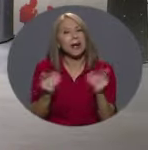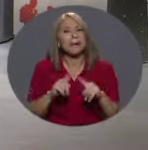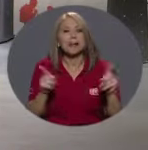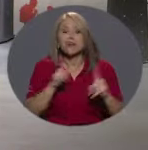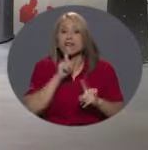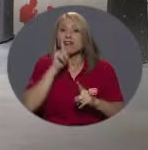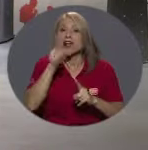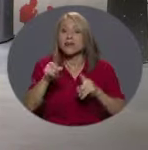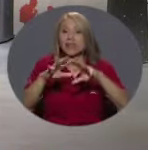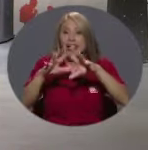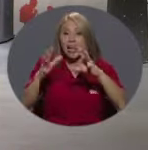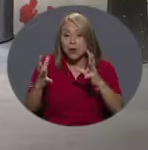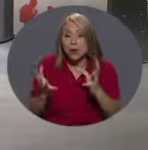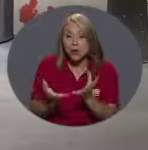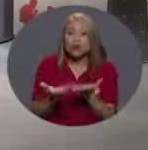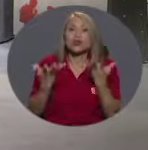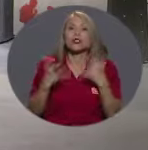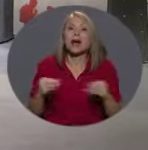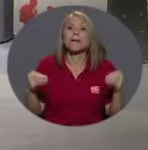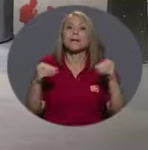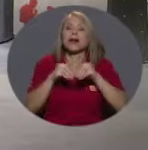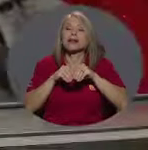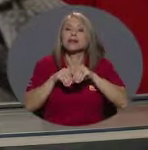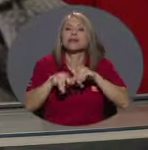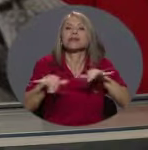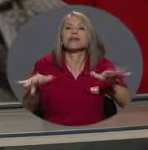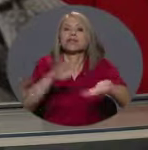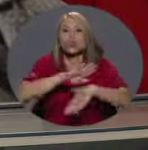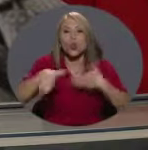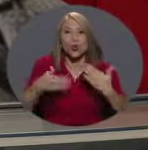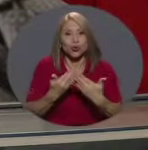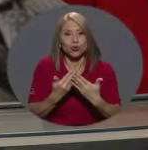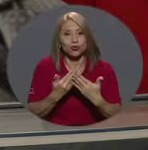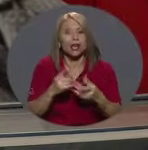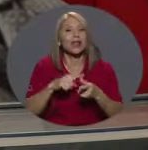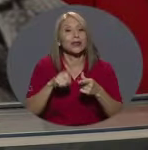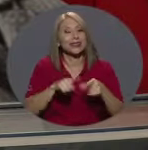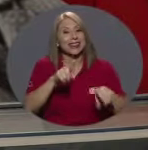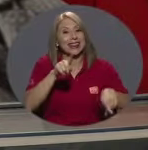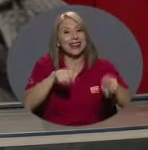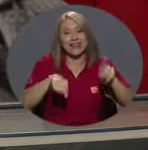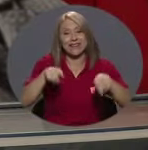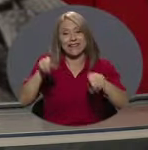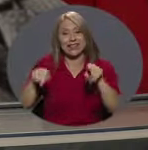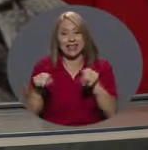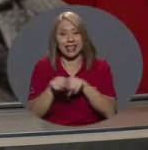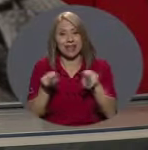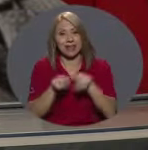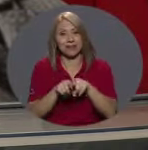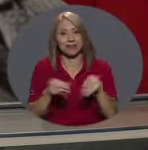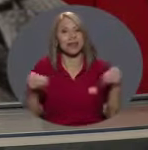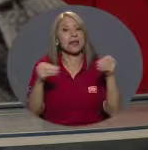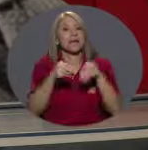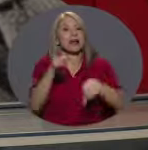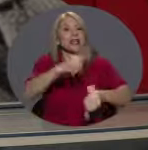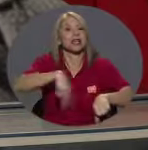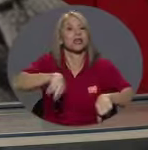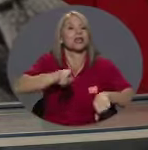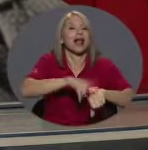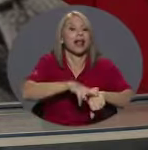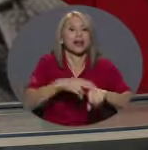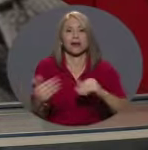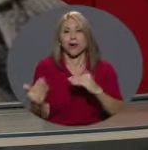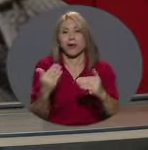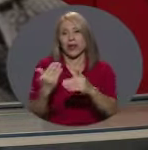realmente el mundo está más al alcance de todos. Entonces, la diversidad también es un poco más natural